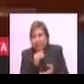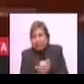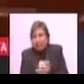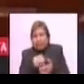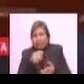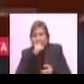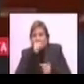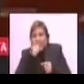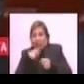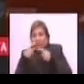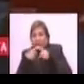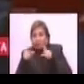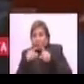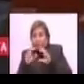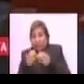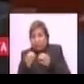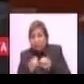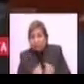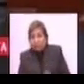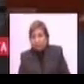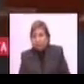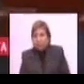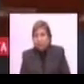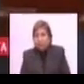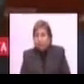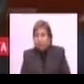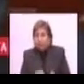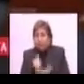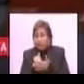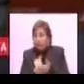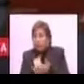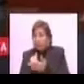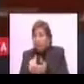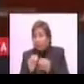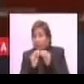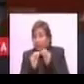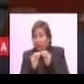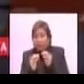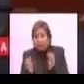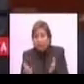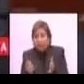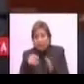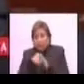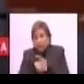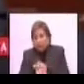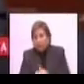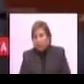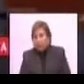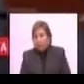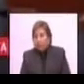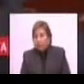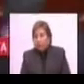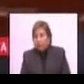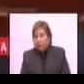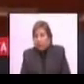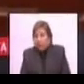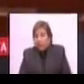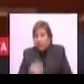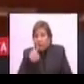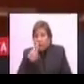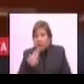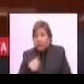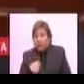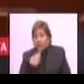los voceros de las distintas bancadas del Parlamento ayudando a resolver el problema, no profundizándolo. Yo los he